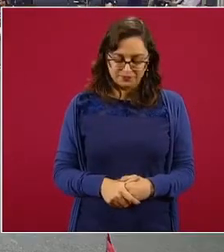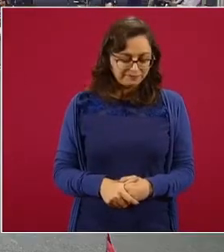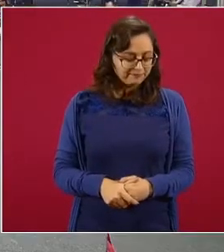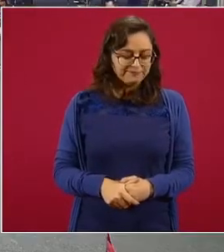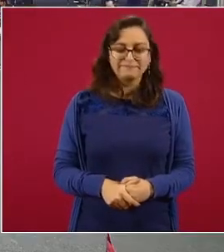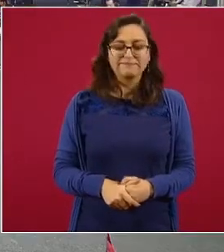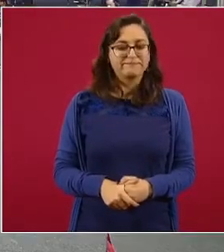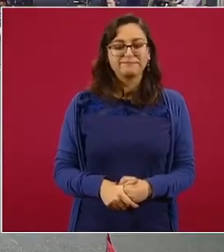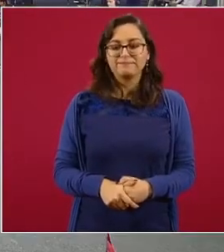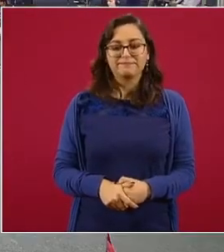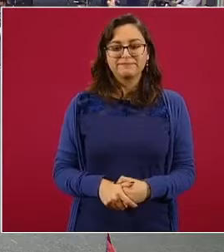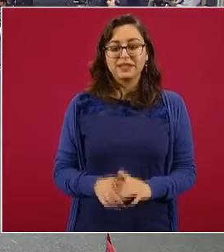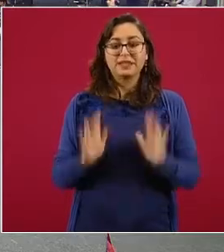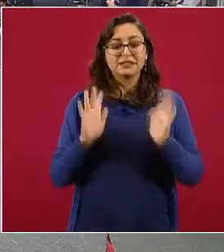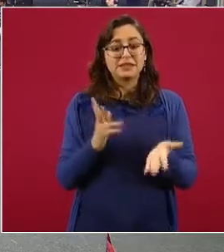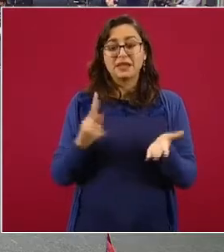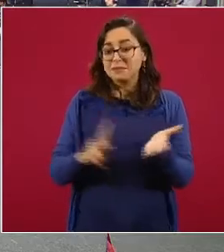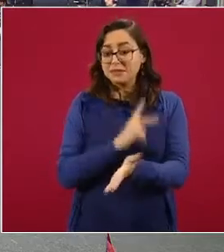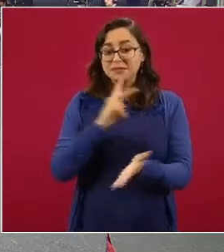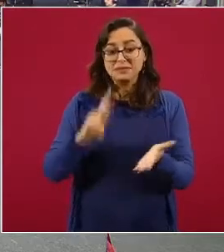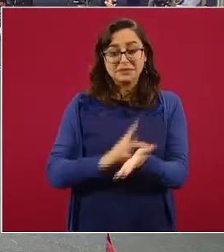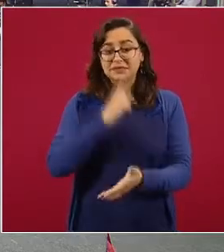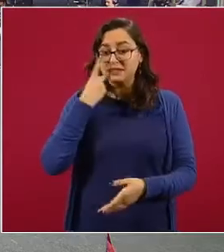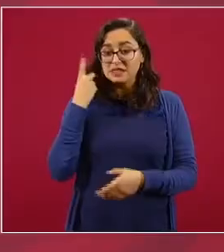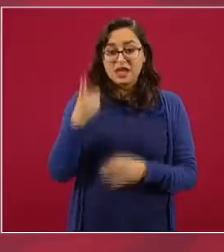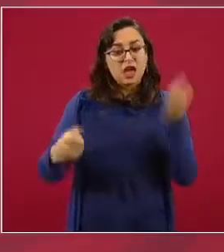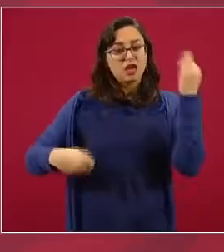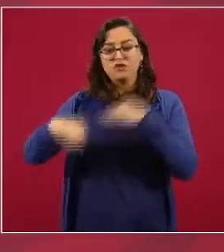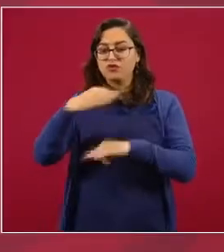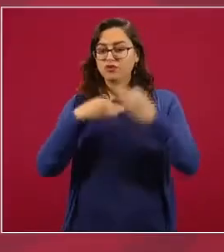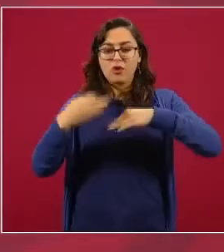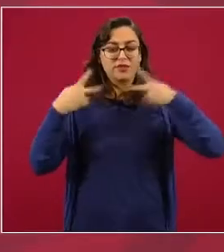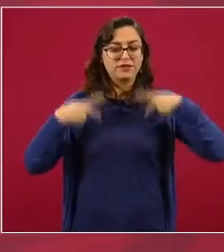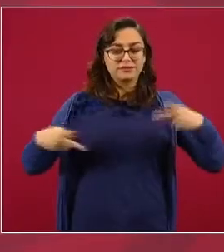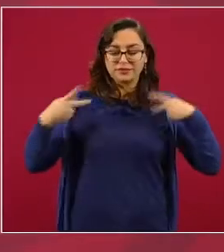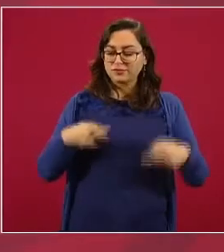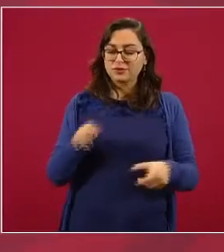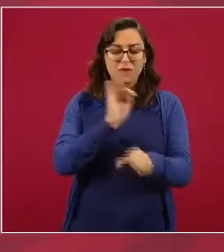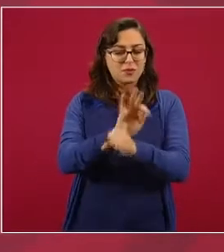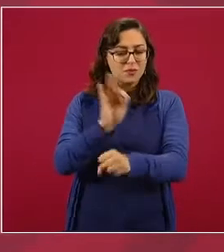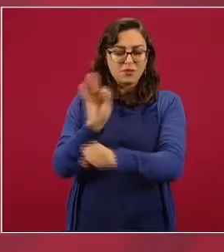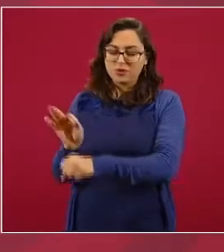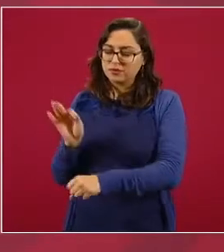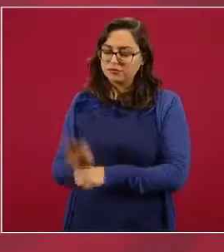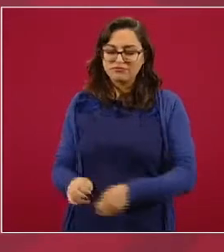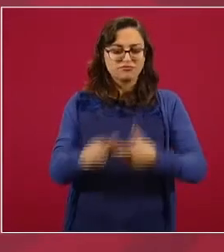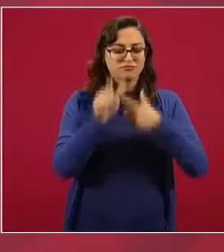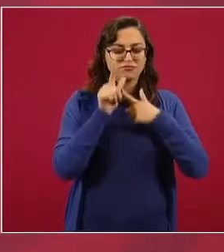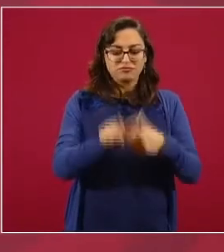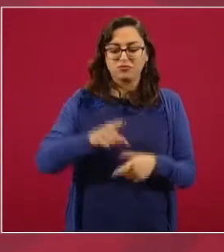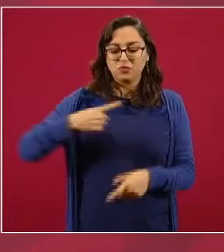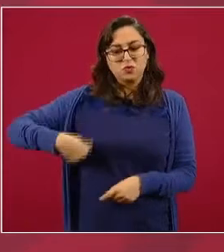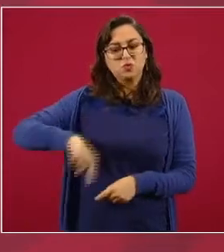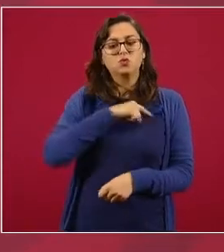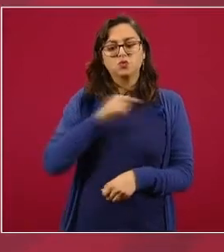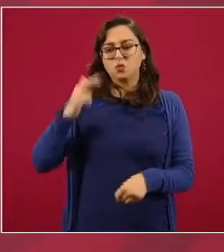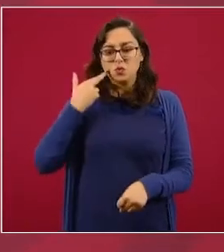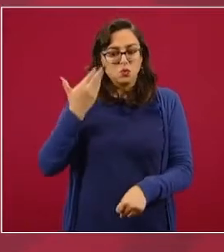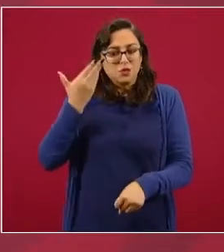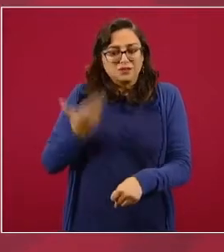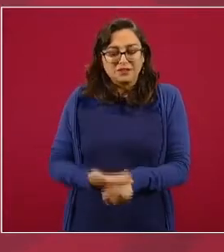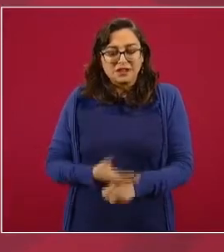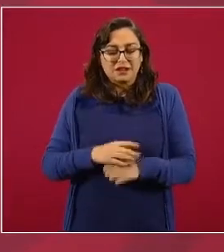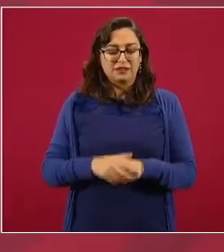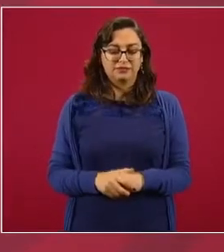es nuestra responsabilidad y van a seguir recibiendo apoyos quienes